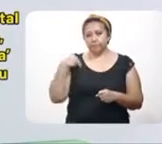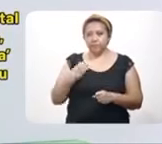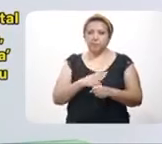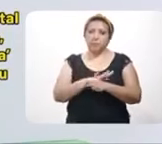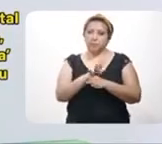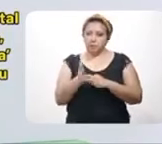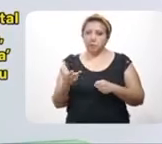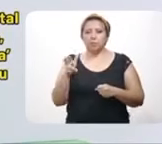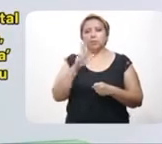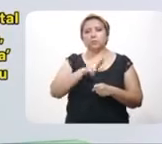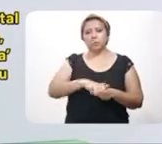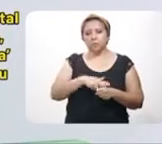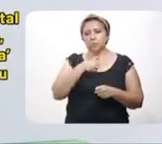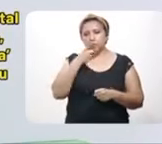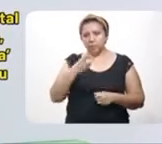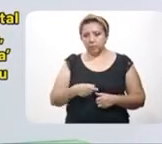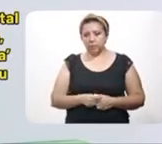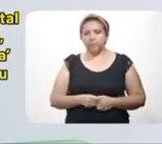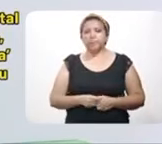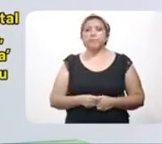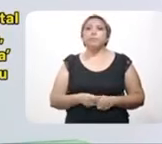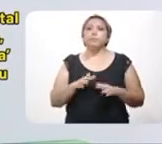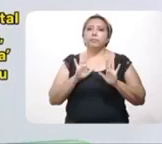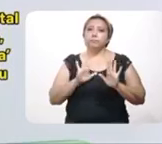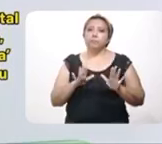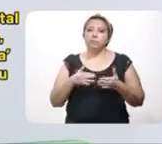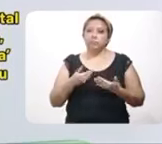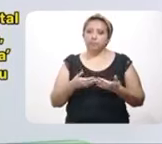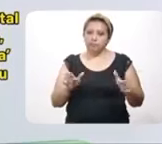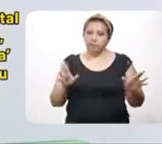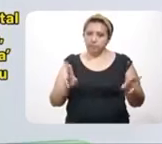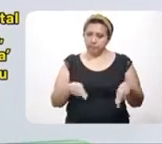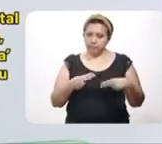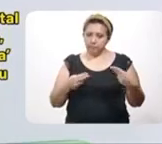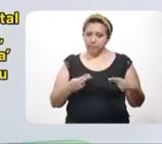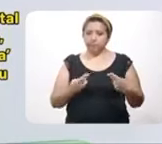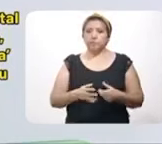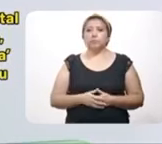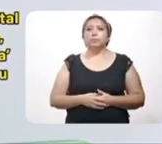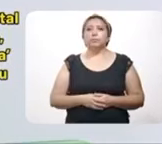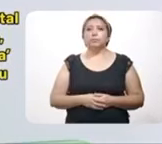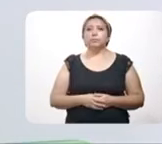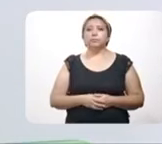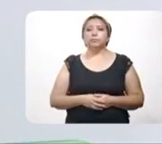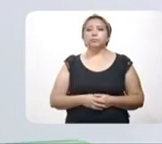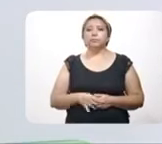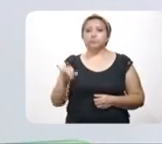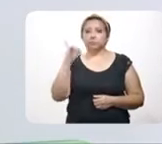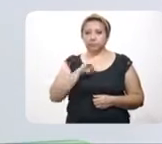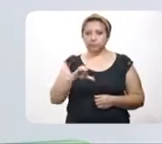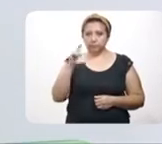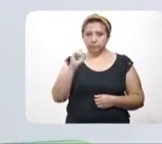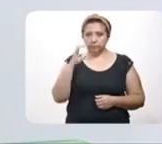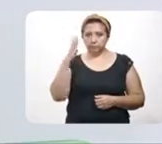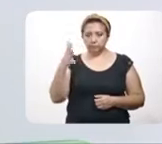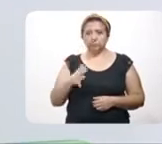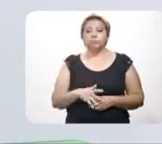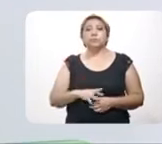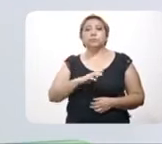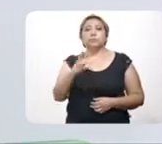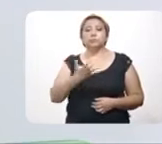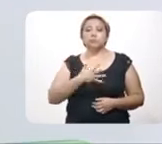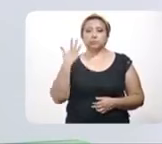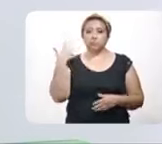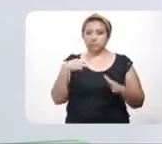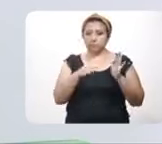para evitar comprometer nuestra capacidad hospitalaria e interrumpir el proceso de reactivación económica. El jueves 25 se